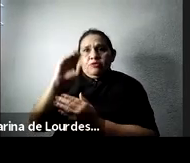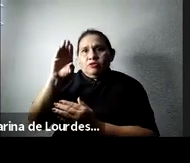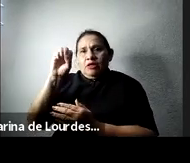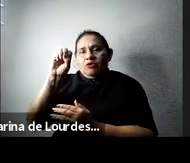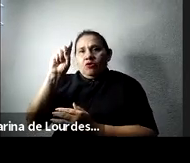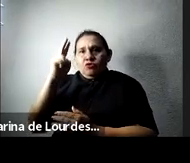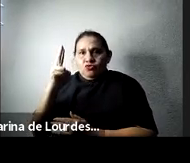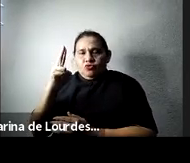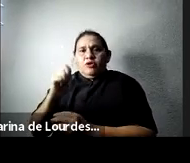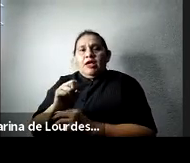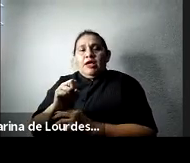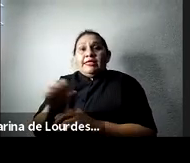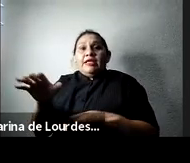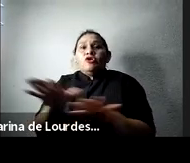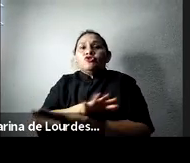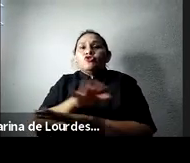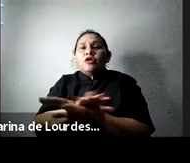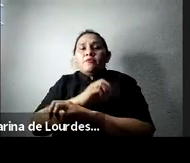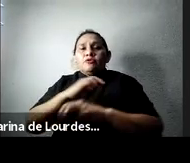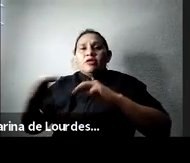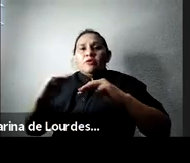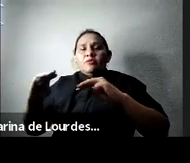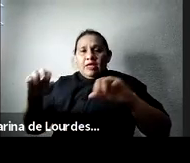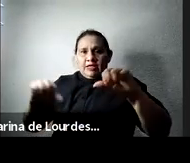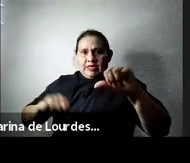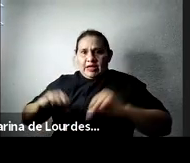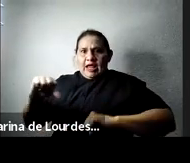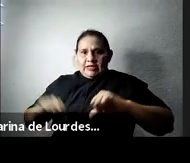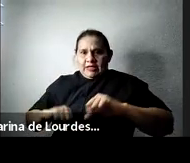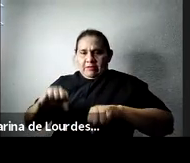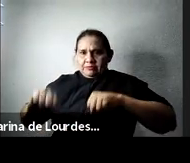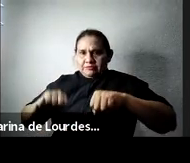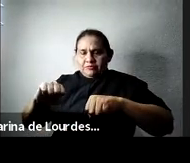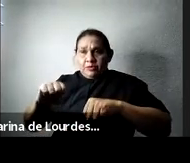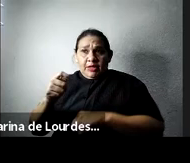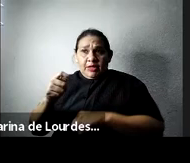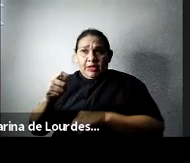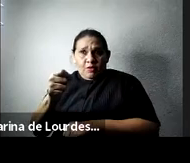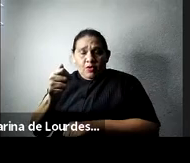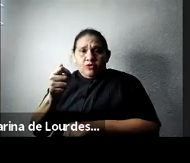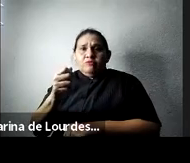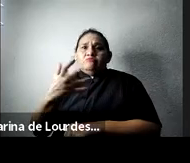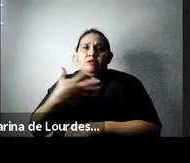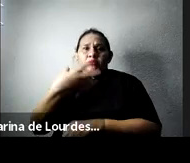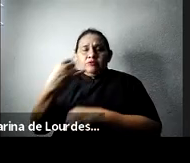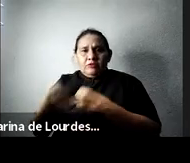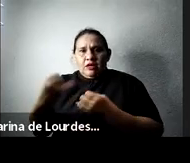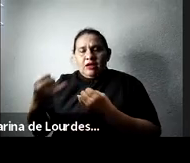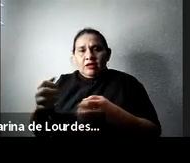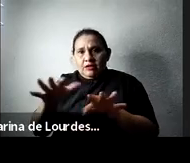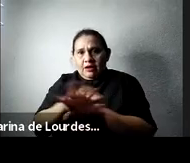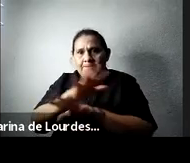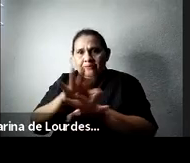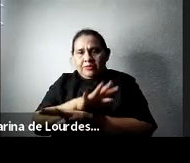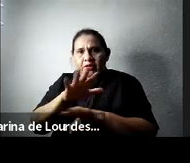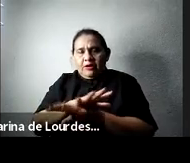estos cambios hacia la movilidad activa. Y que poco a poco, ¿no? Pues tenemos que ir cambiando